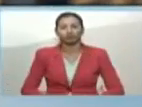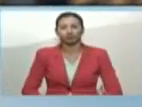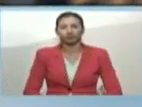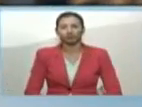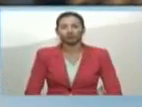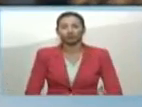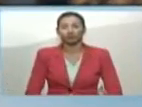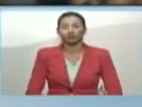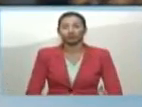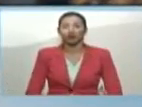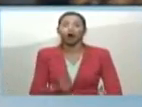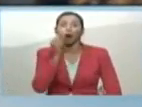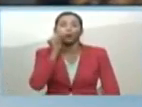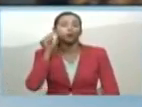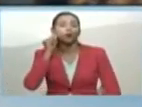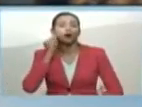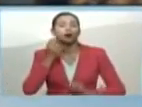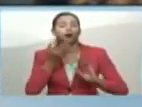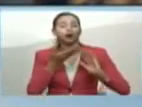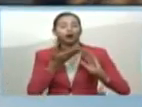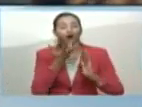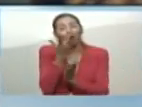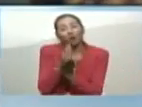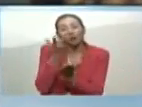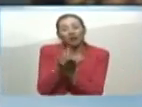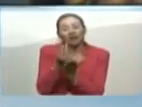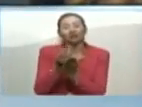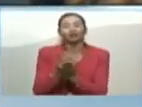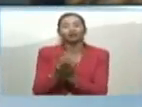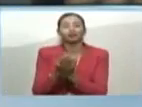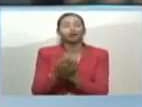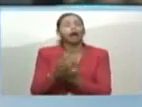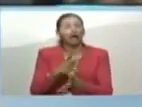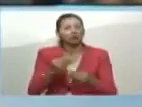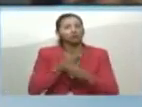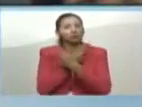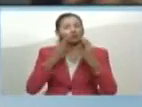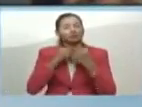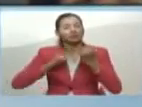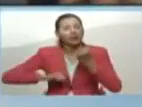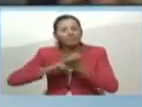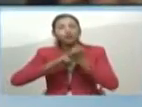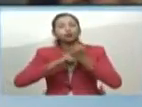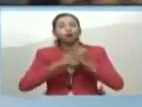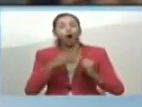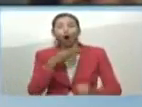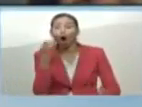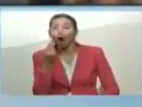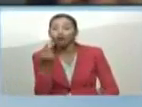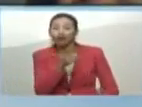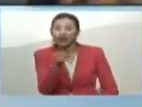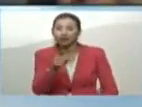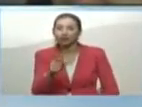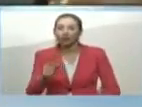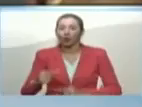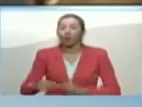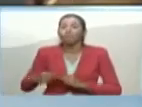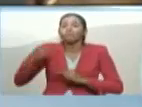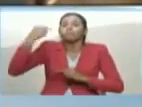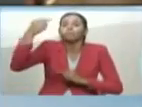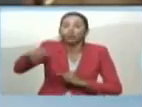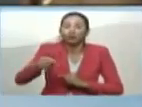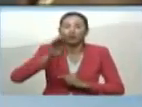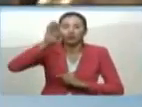Los comuneros y comuneras nos comprometemos a impulsar la juventud comunera como generación de relevo de la construcción